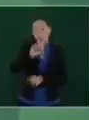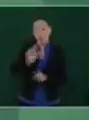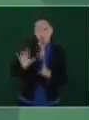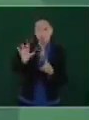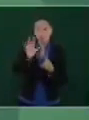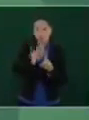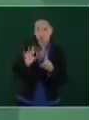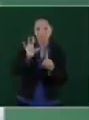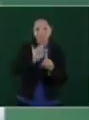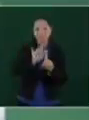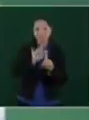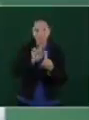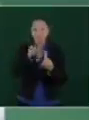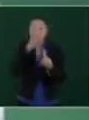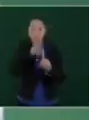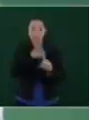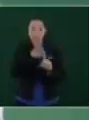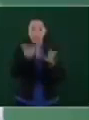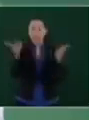los que tomaron esa decisión.